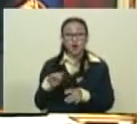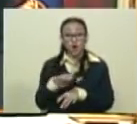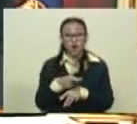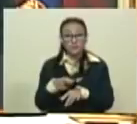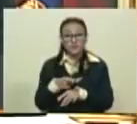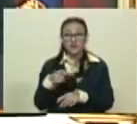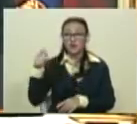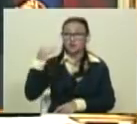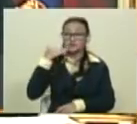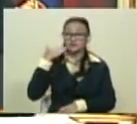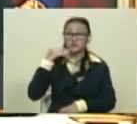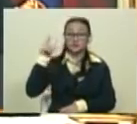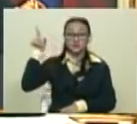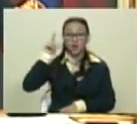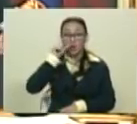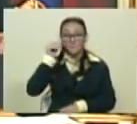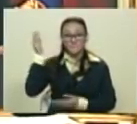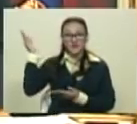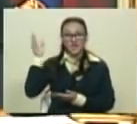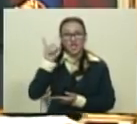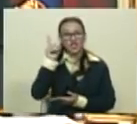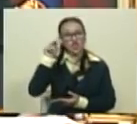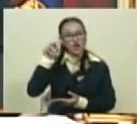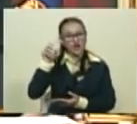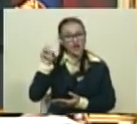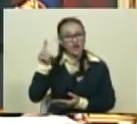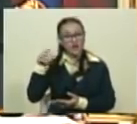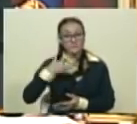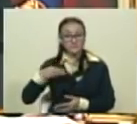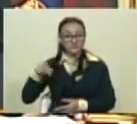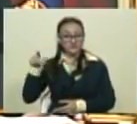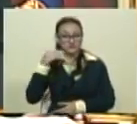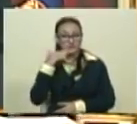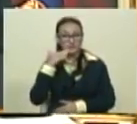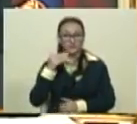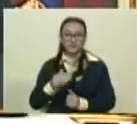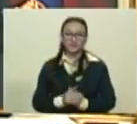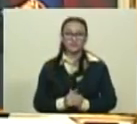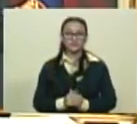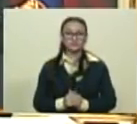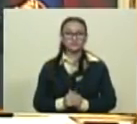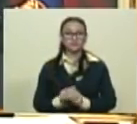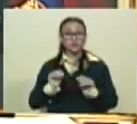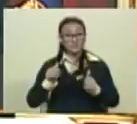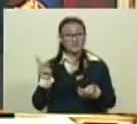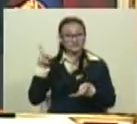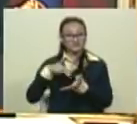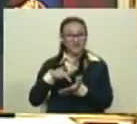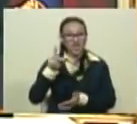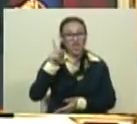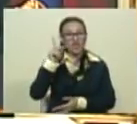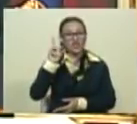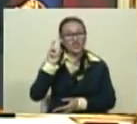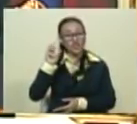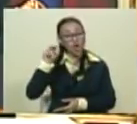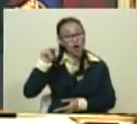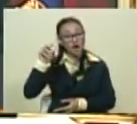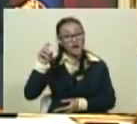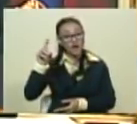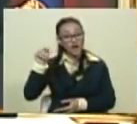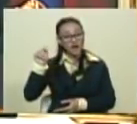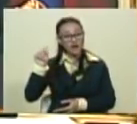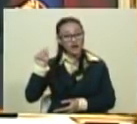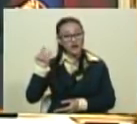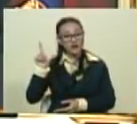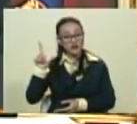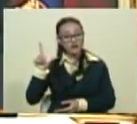Donald Trump a la presidencia de los Estados Unidos. Desde la llegada del gobierno de Donald Trump, yo he